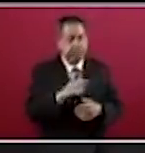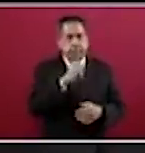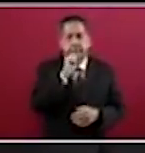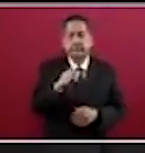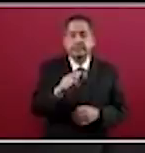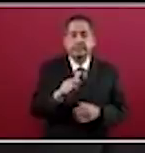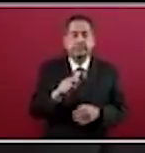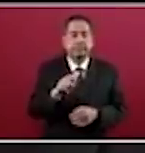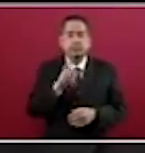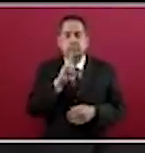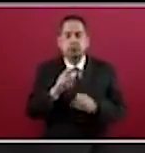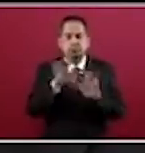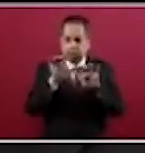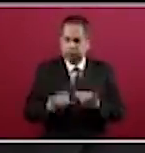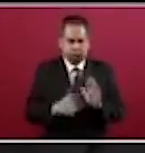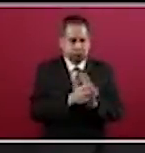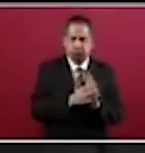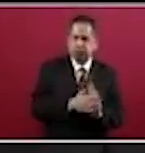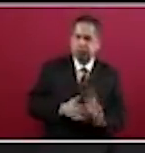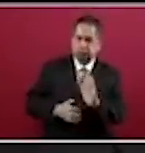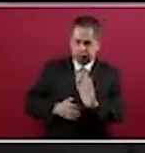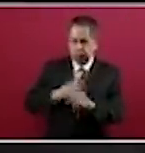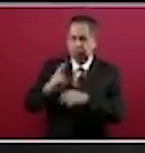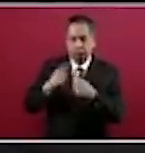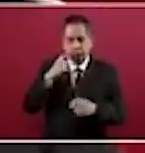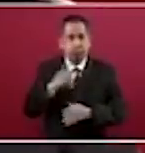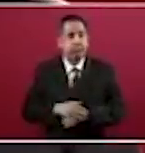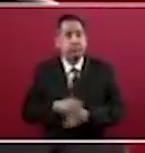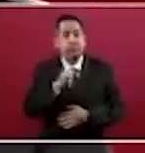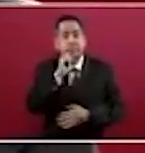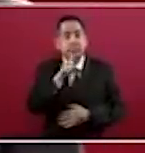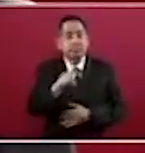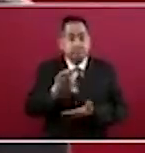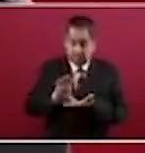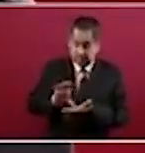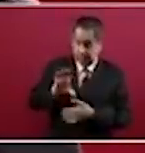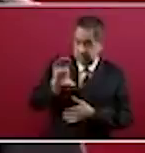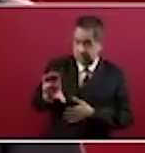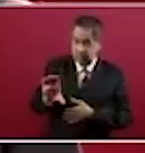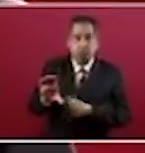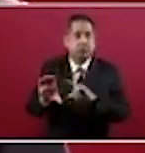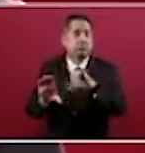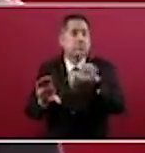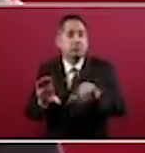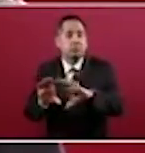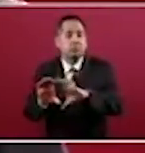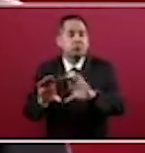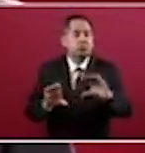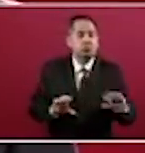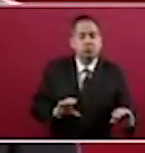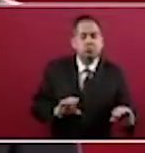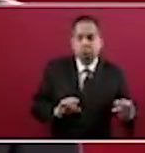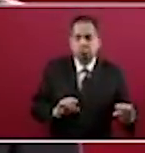reporte, y también les digo que recibían menos de lo que van a recibir ahora,